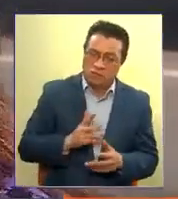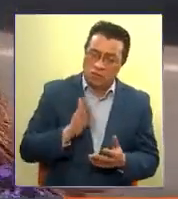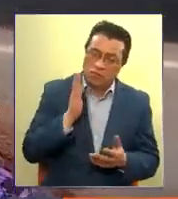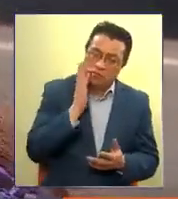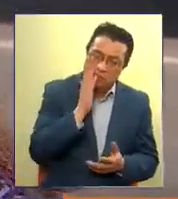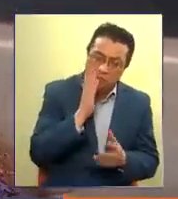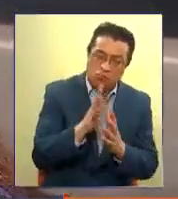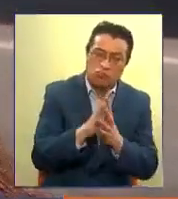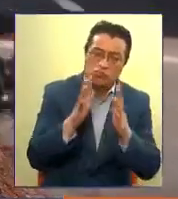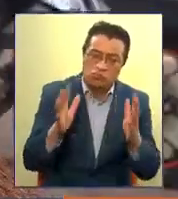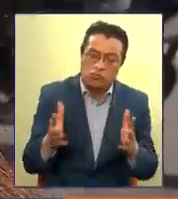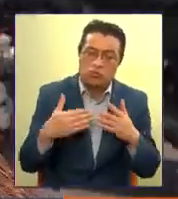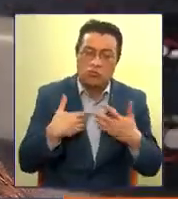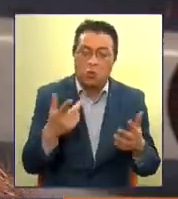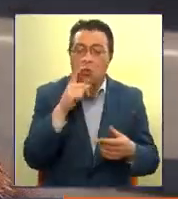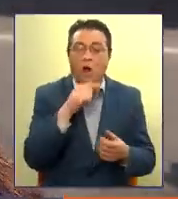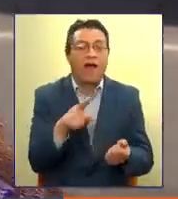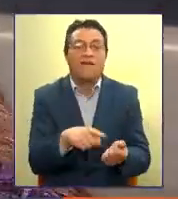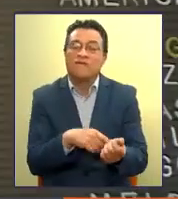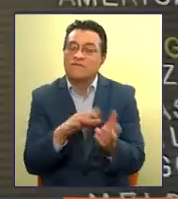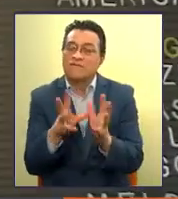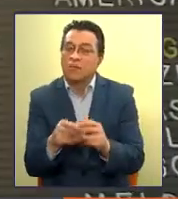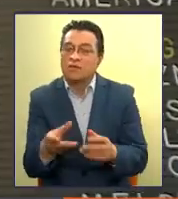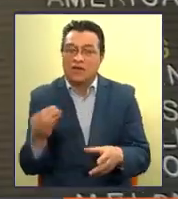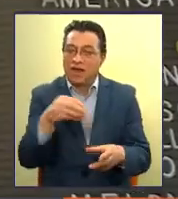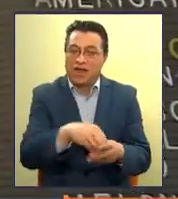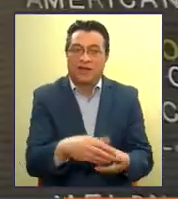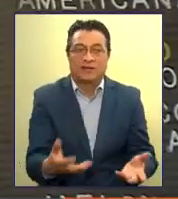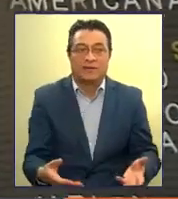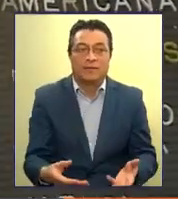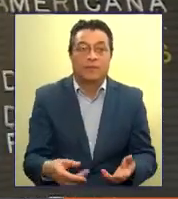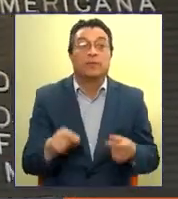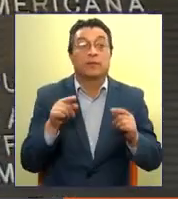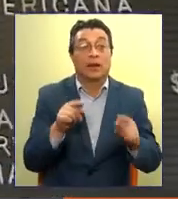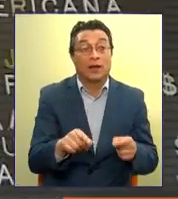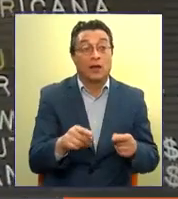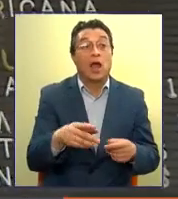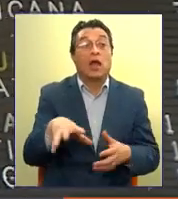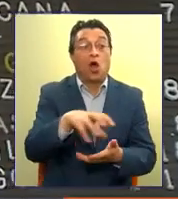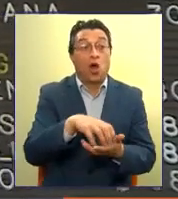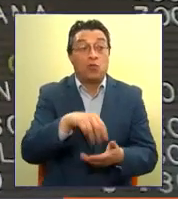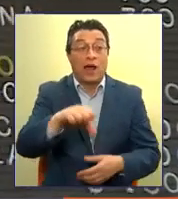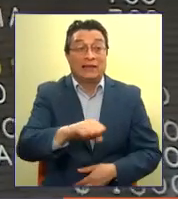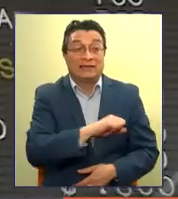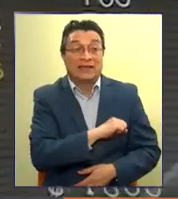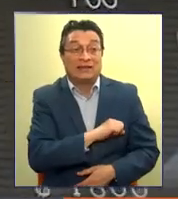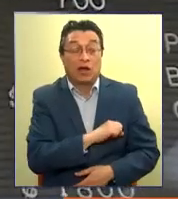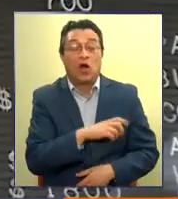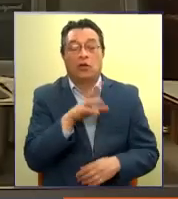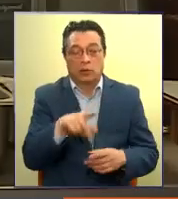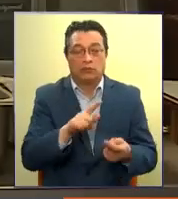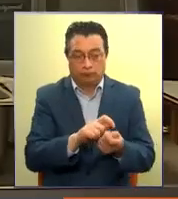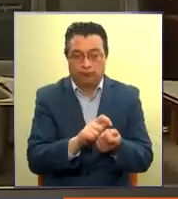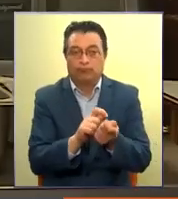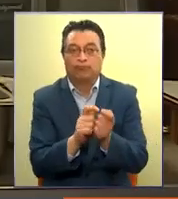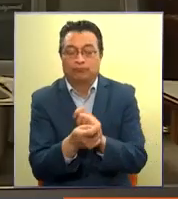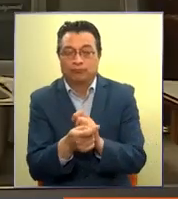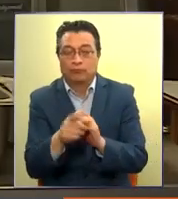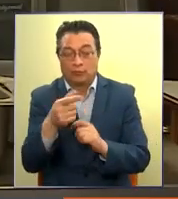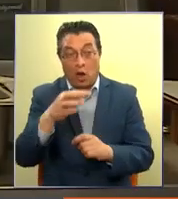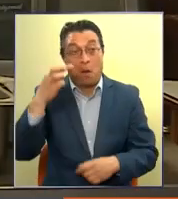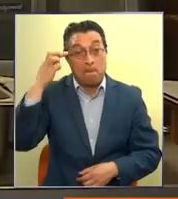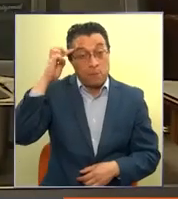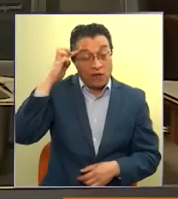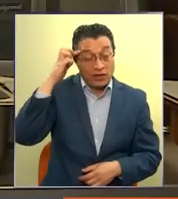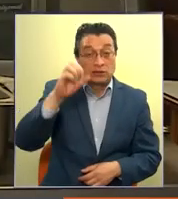El como ambiente familiar que existía. Y pese a que la comuna de Santiago ya está en etapa de transición, Providencia incluso en